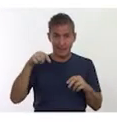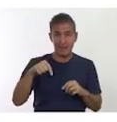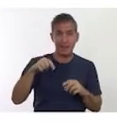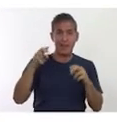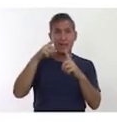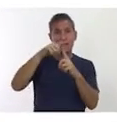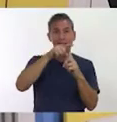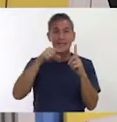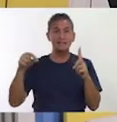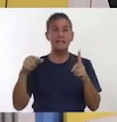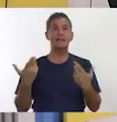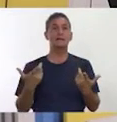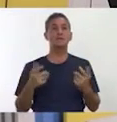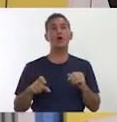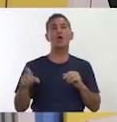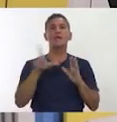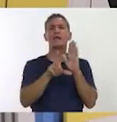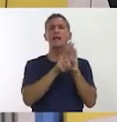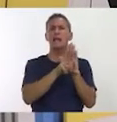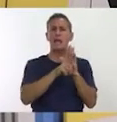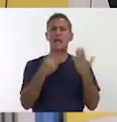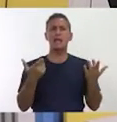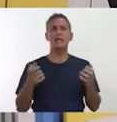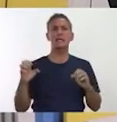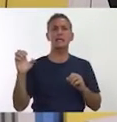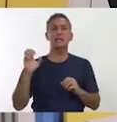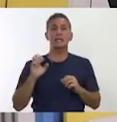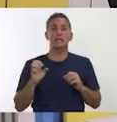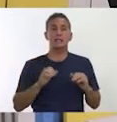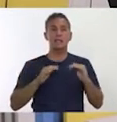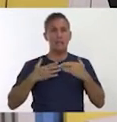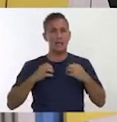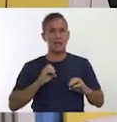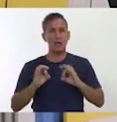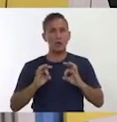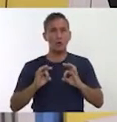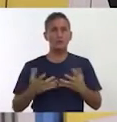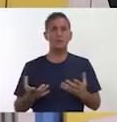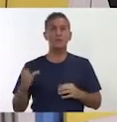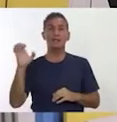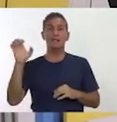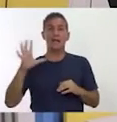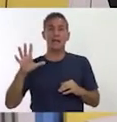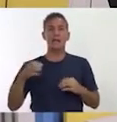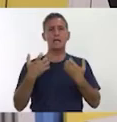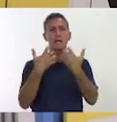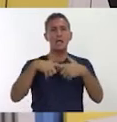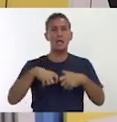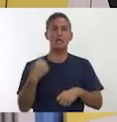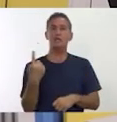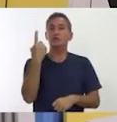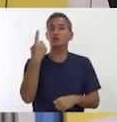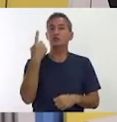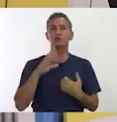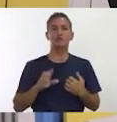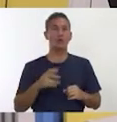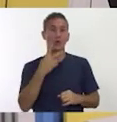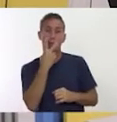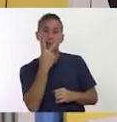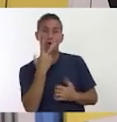Y en la clase, en este tema, vamos a dar la ley de conservación de la energía